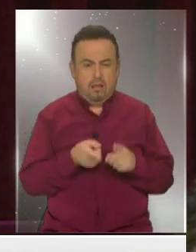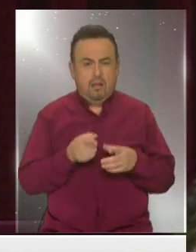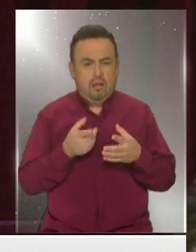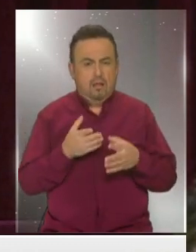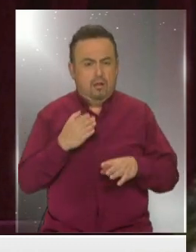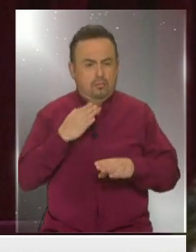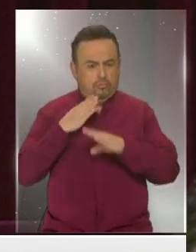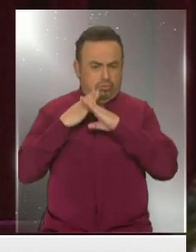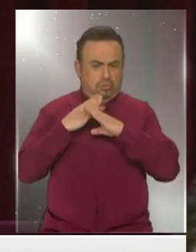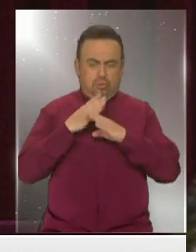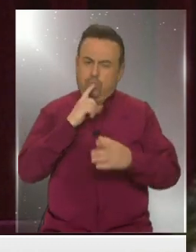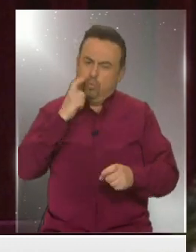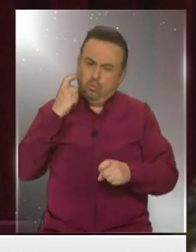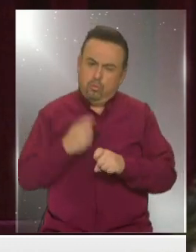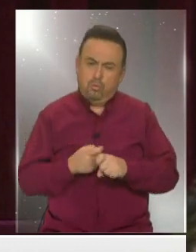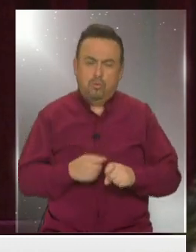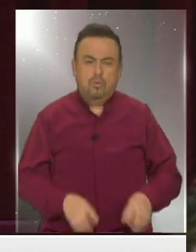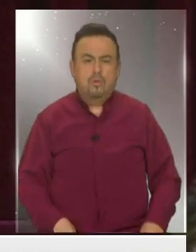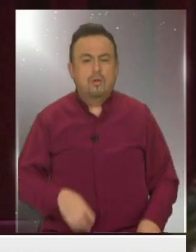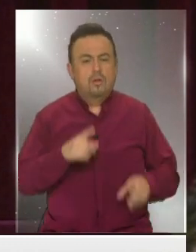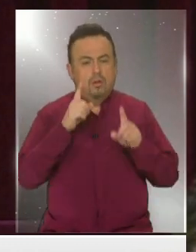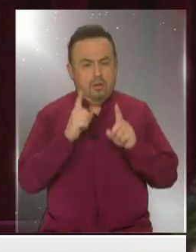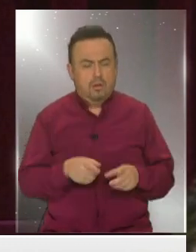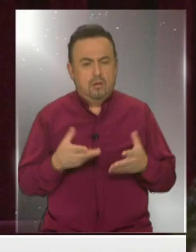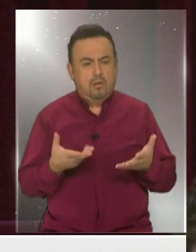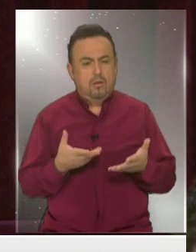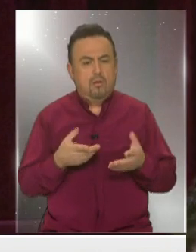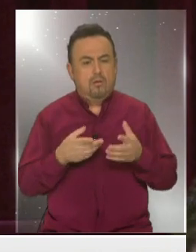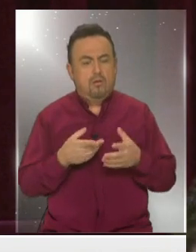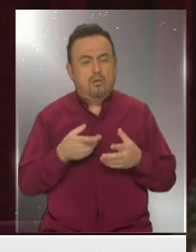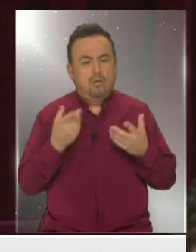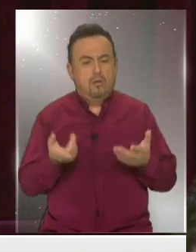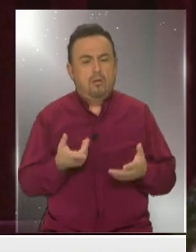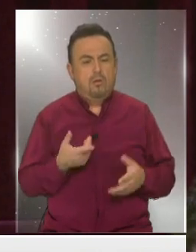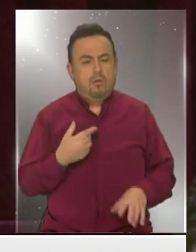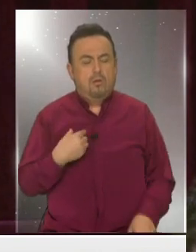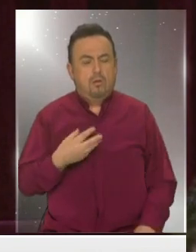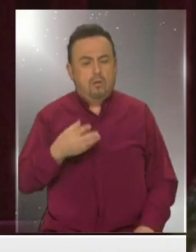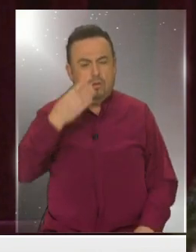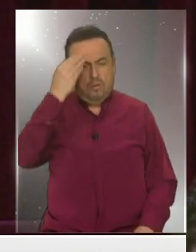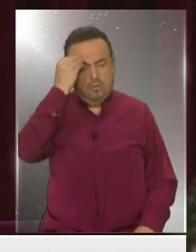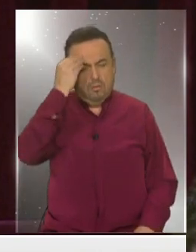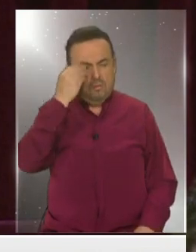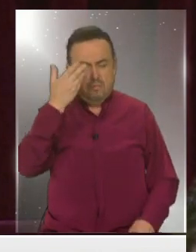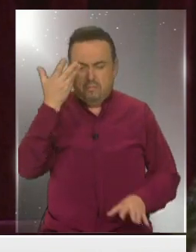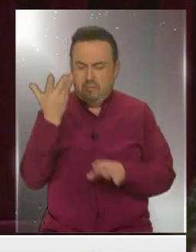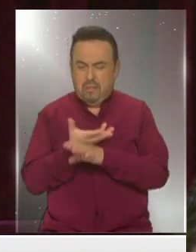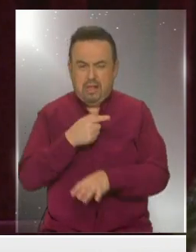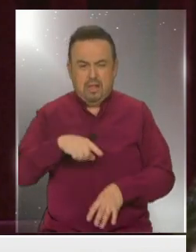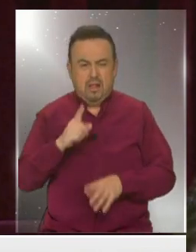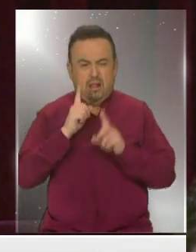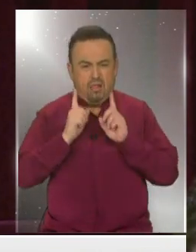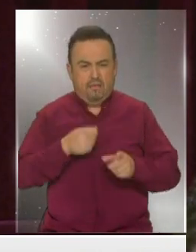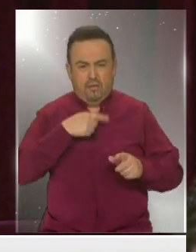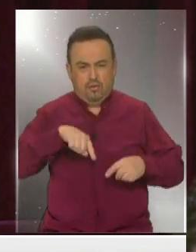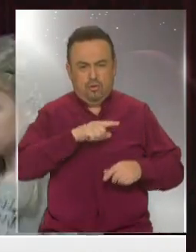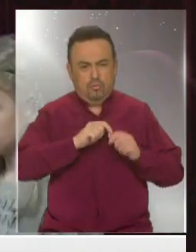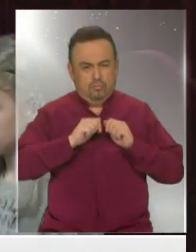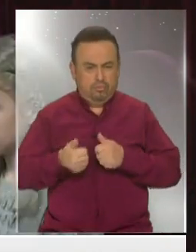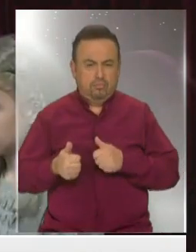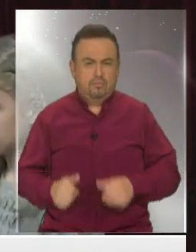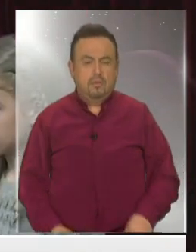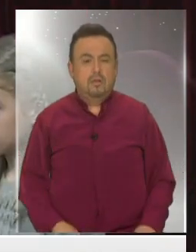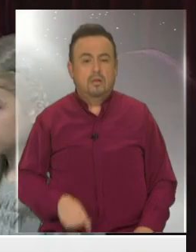combatida con firmeza, tiene que llegar a ser un triste recuerdo de una lacra que hemos de vencer y